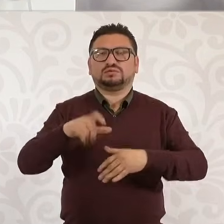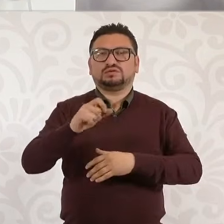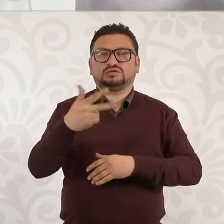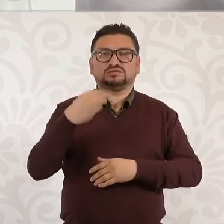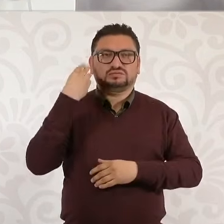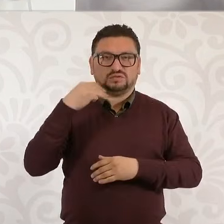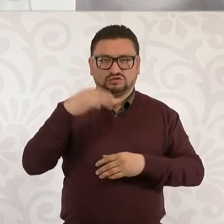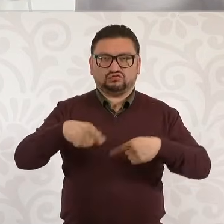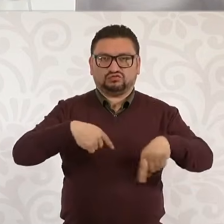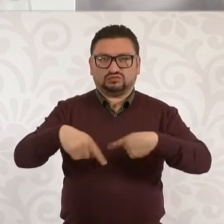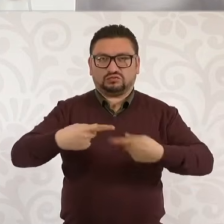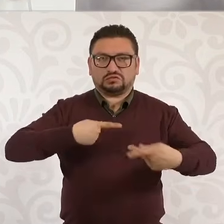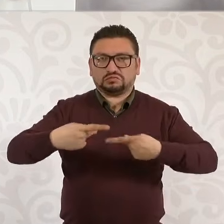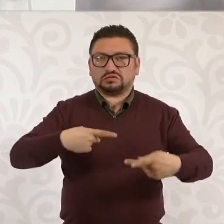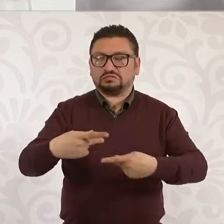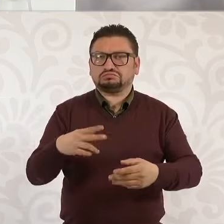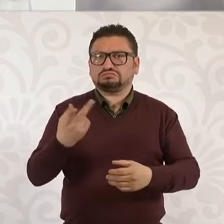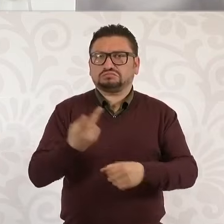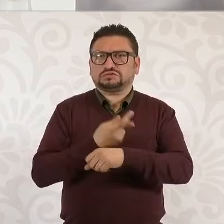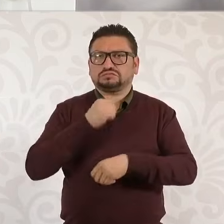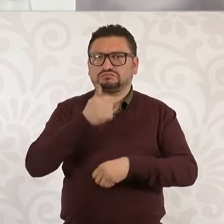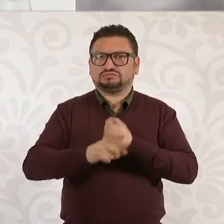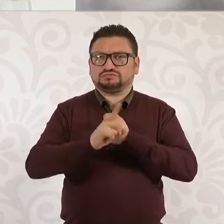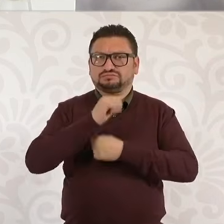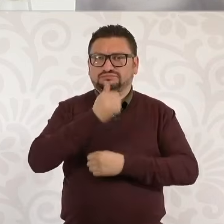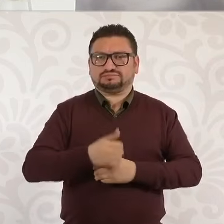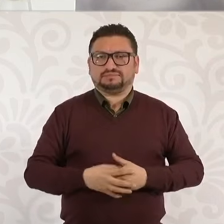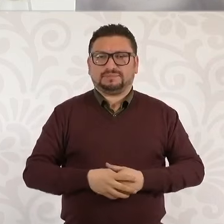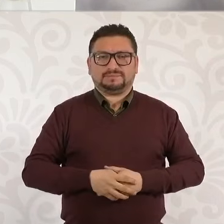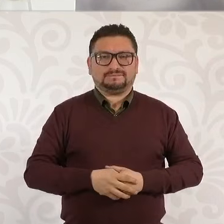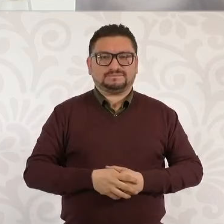de marzo. O sea, no hay ningún problema.